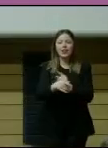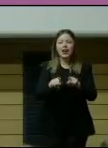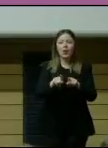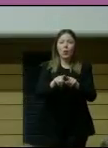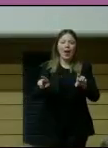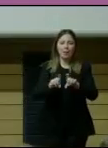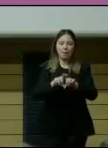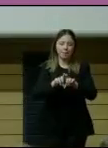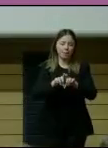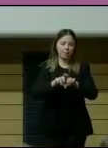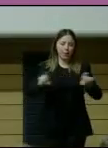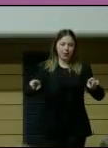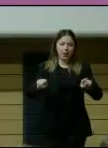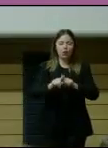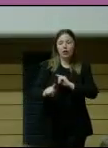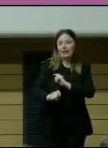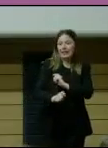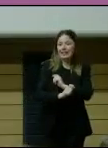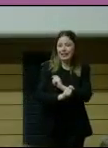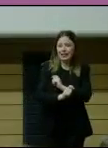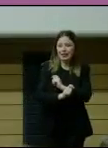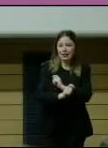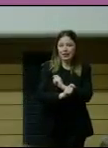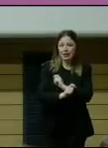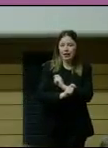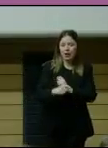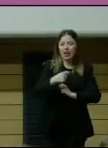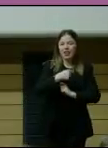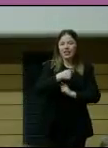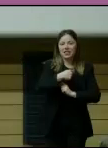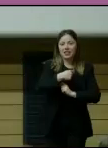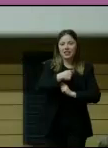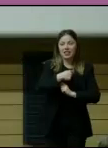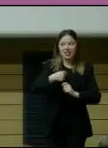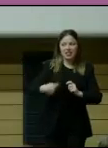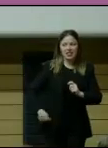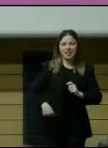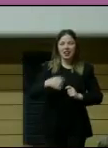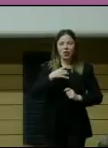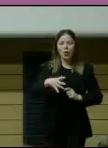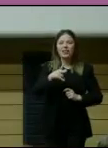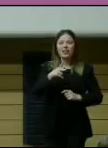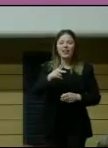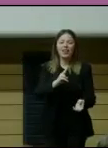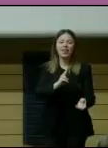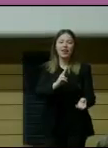cártel que, mediante la trampa del China White, el China White es como se conoce la